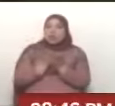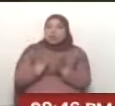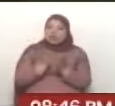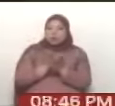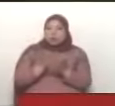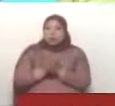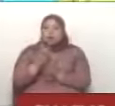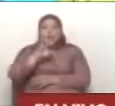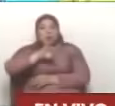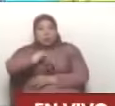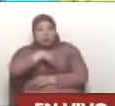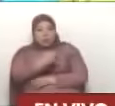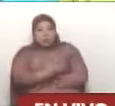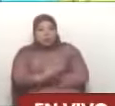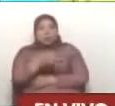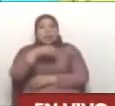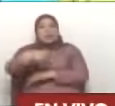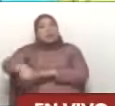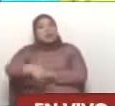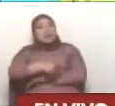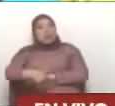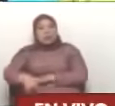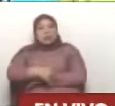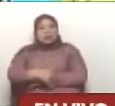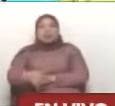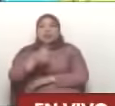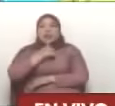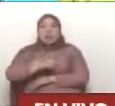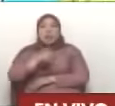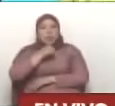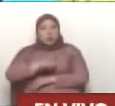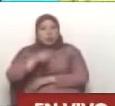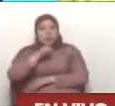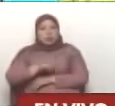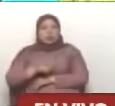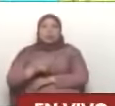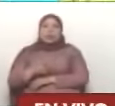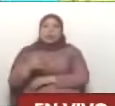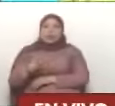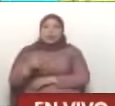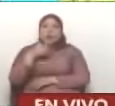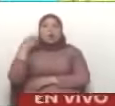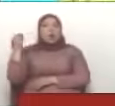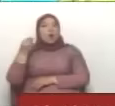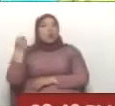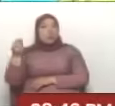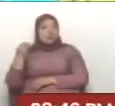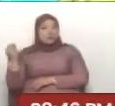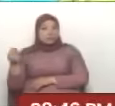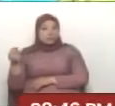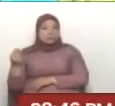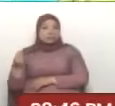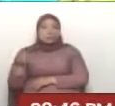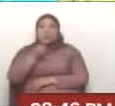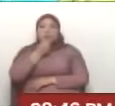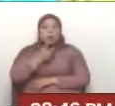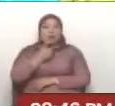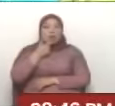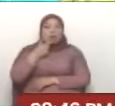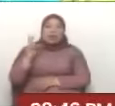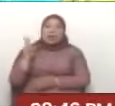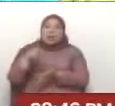las universidades, en la calle, en la resistencia. Es la generación joven, brillante, que le